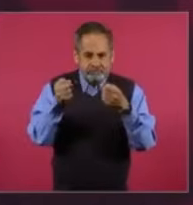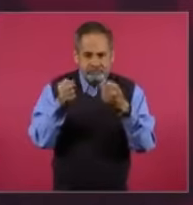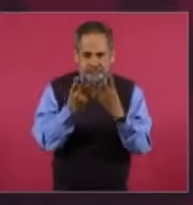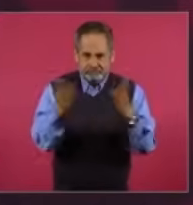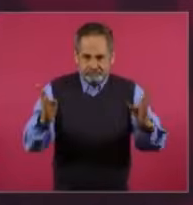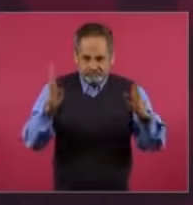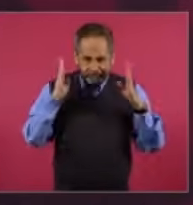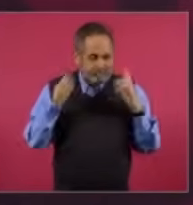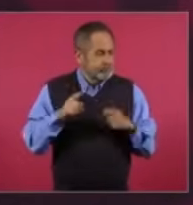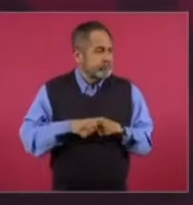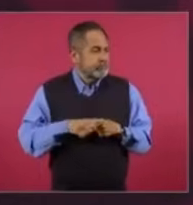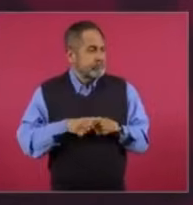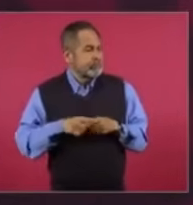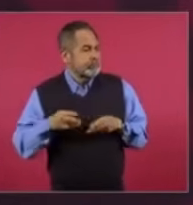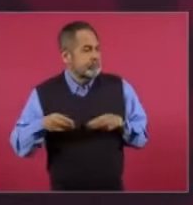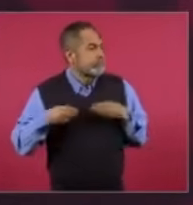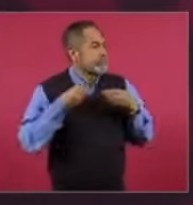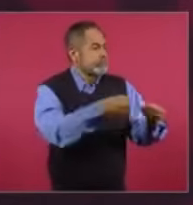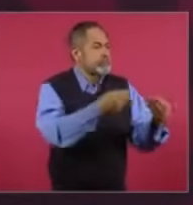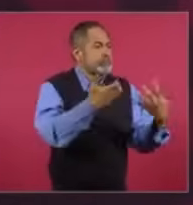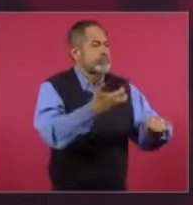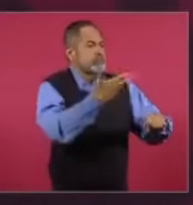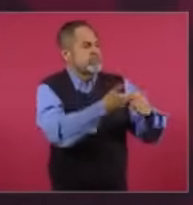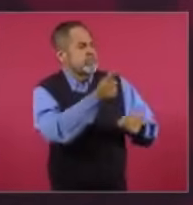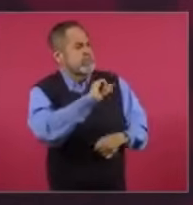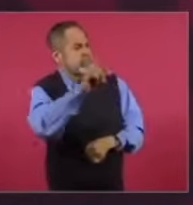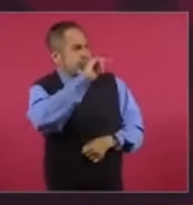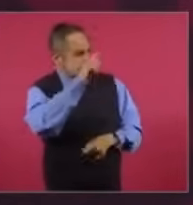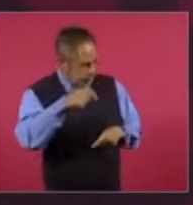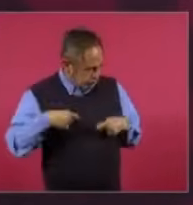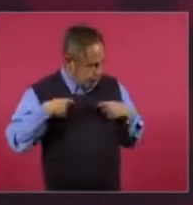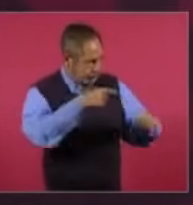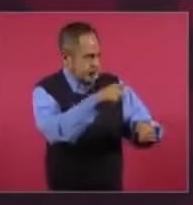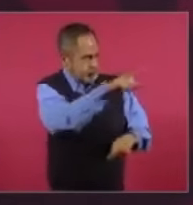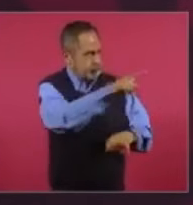y se les entregan a empresarios influyentes.